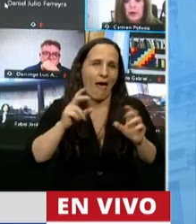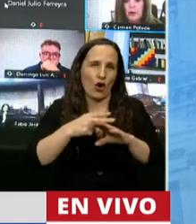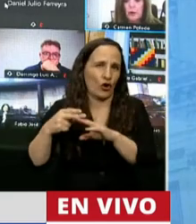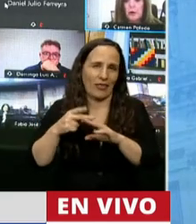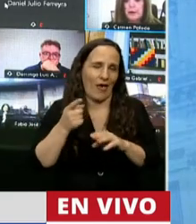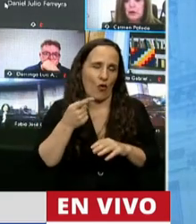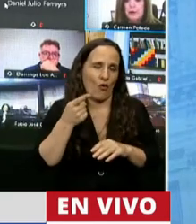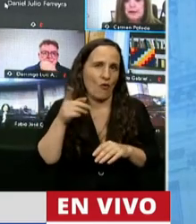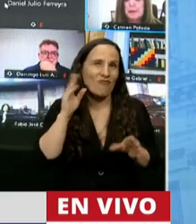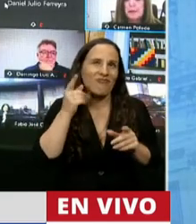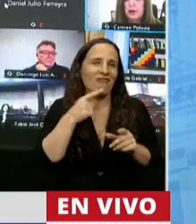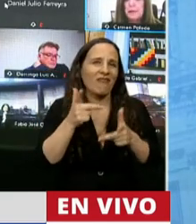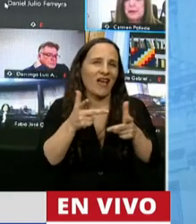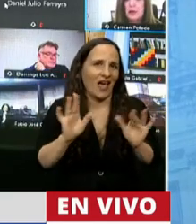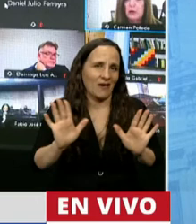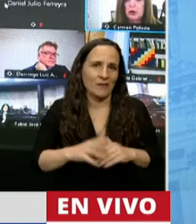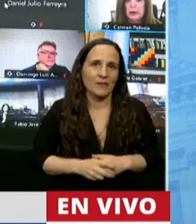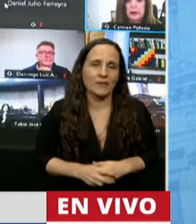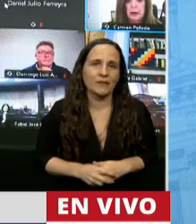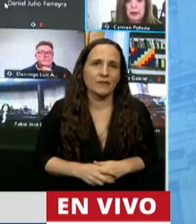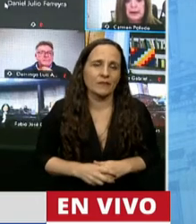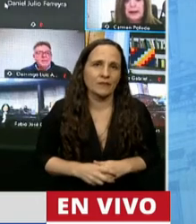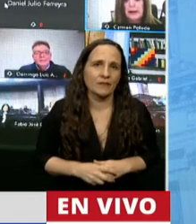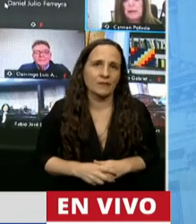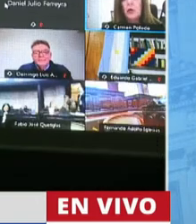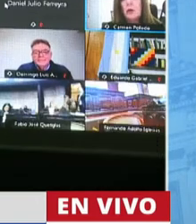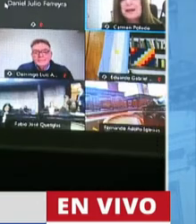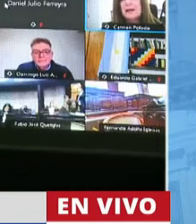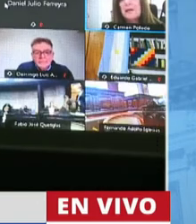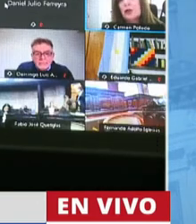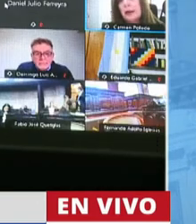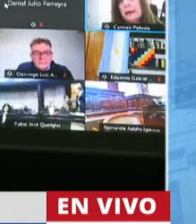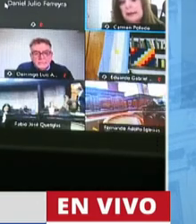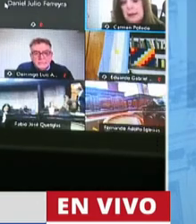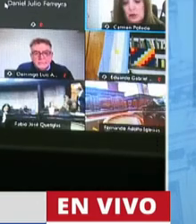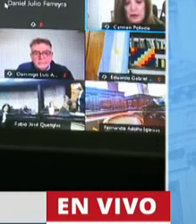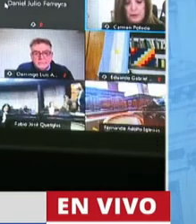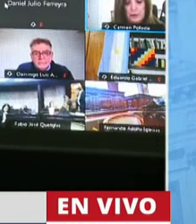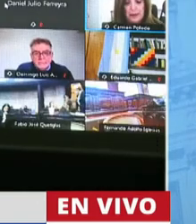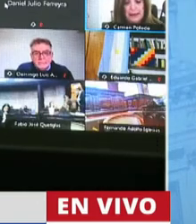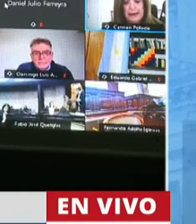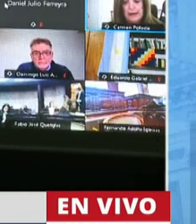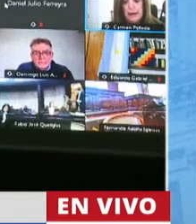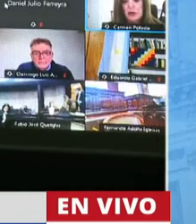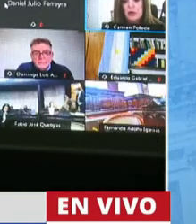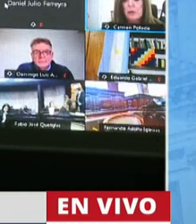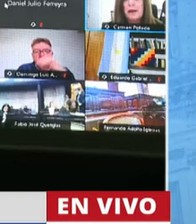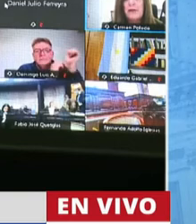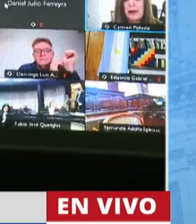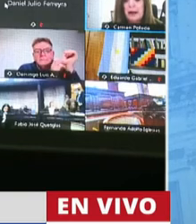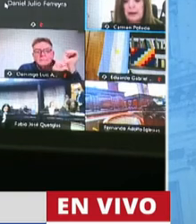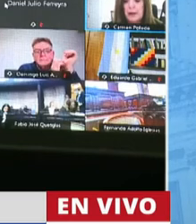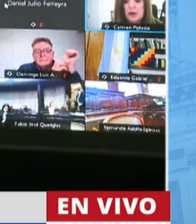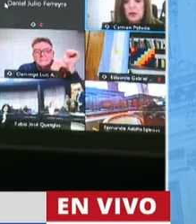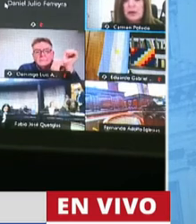tenido participación en el deseado botín, que reclamaron nuevas y mayores quitas a la ciudad. La realidad es que somos un país federal, diverso y